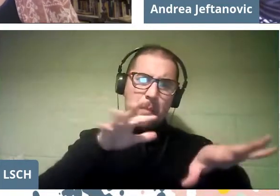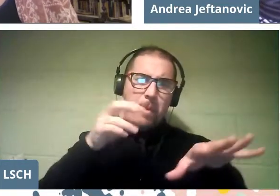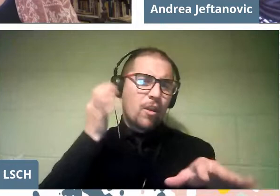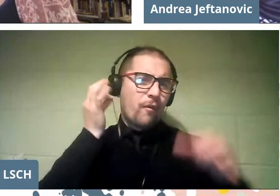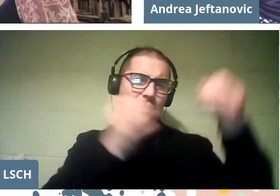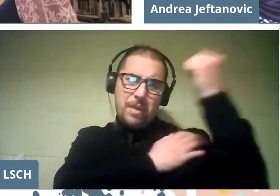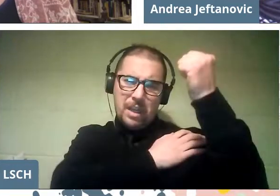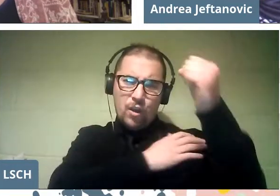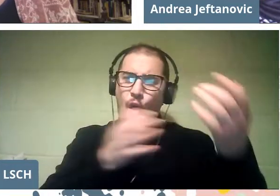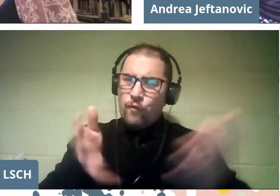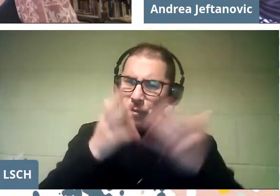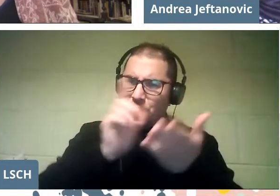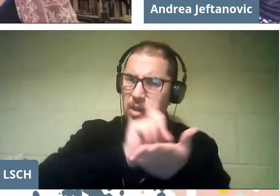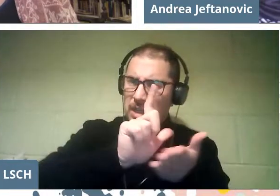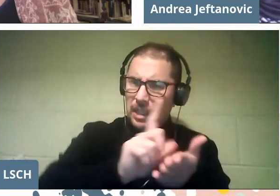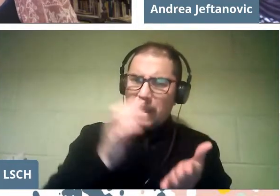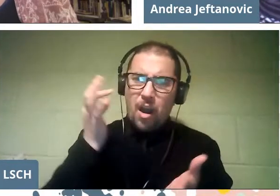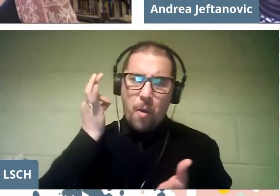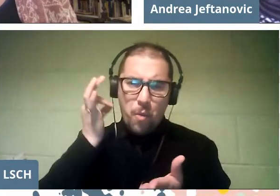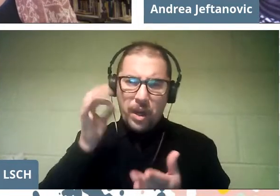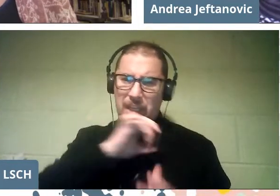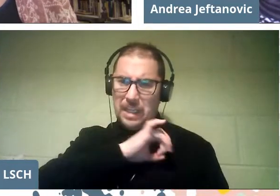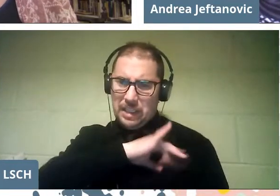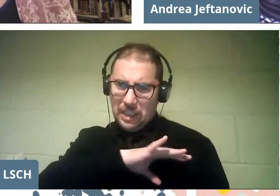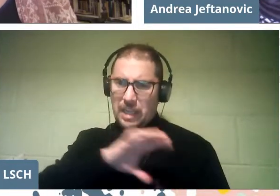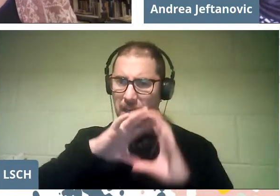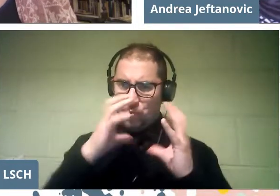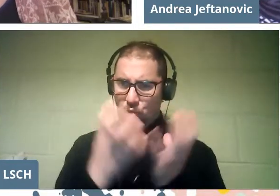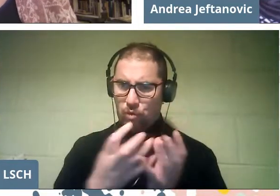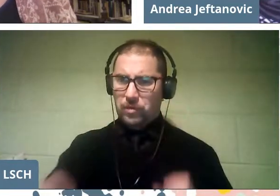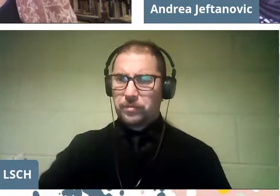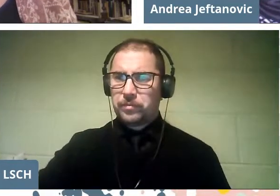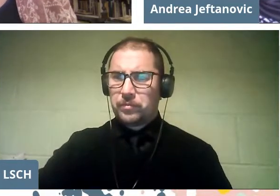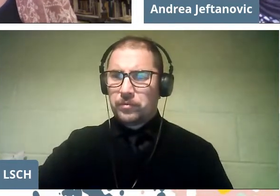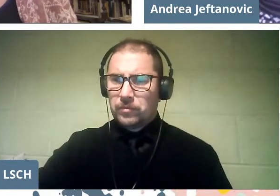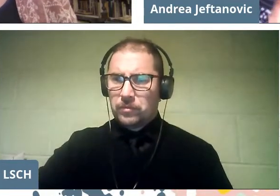la producción literaria de mujeres en Chile y el mundo?